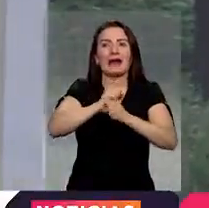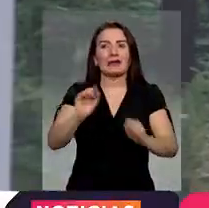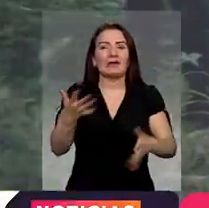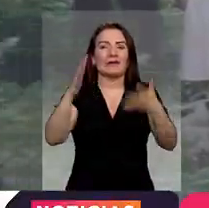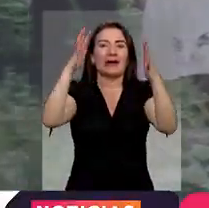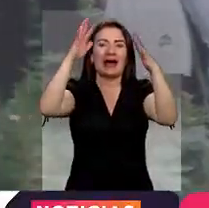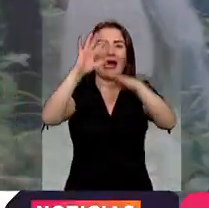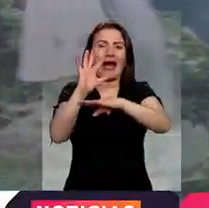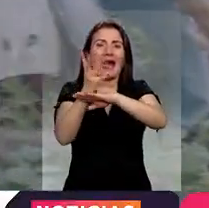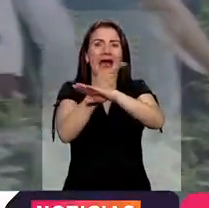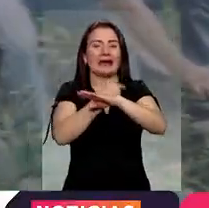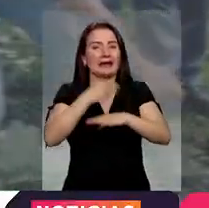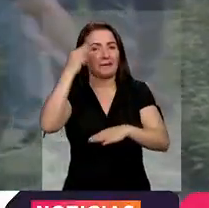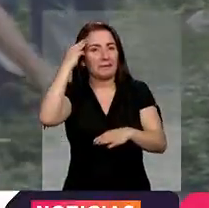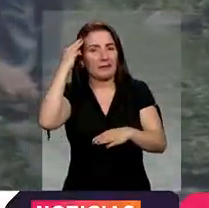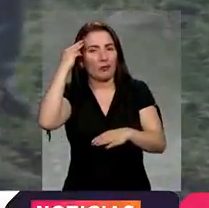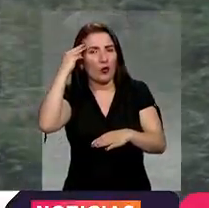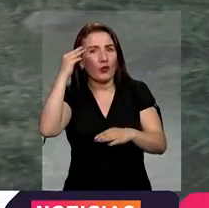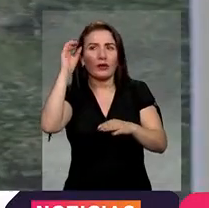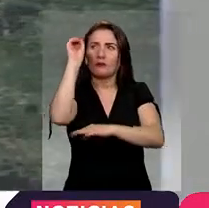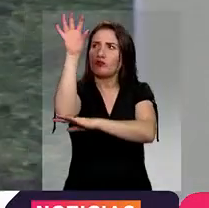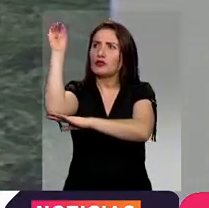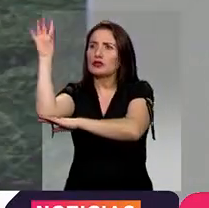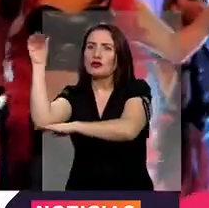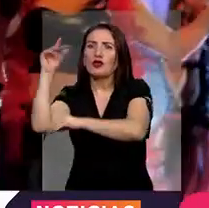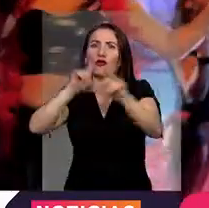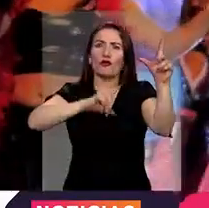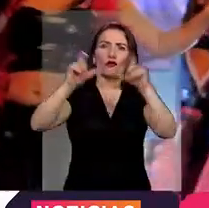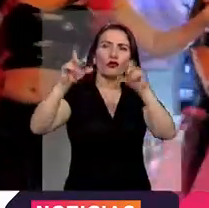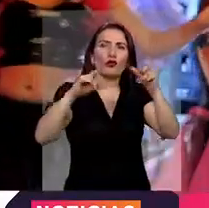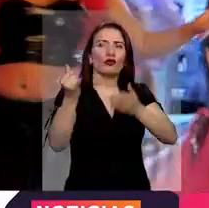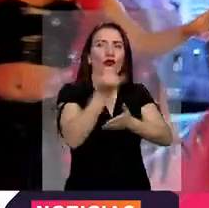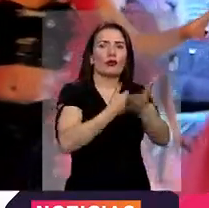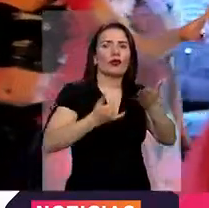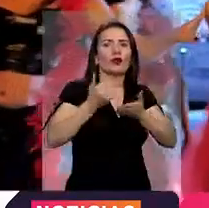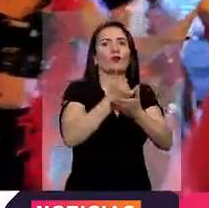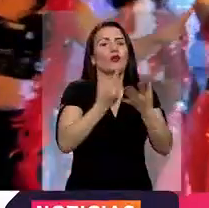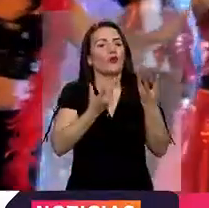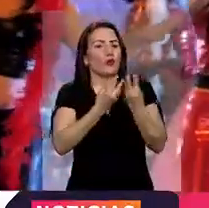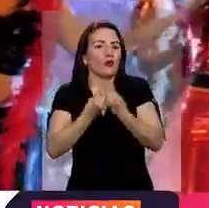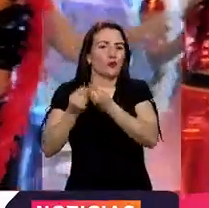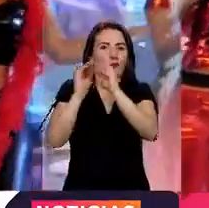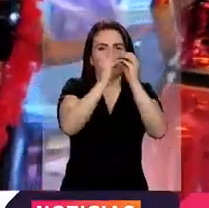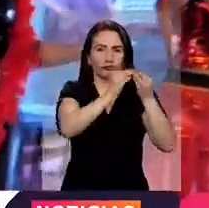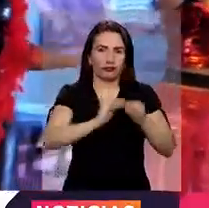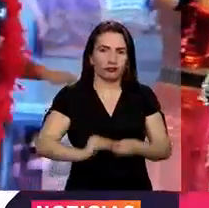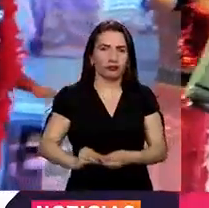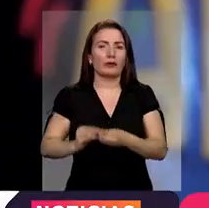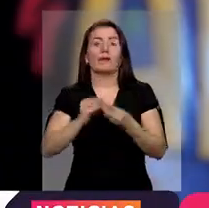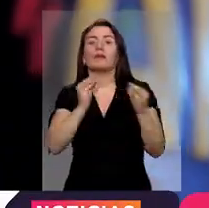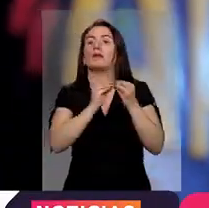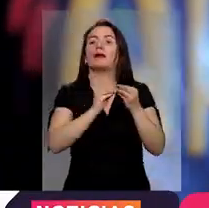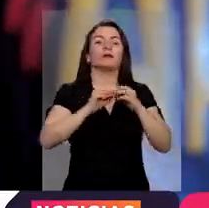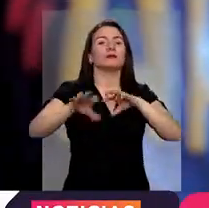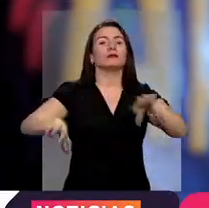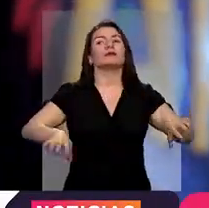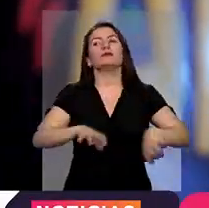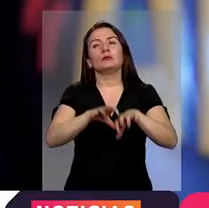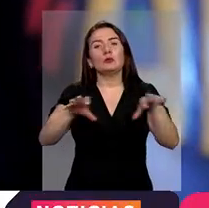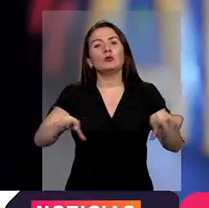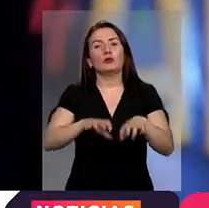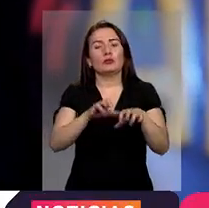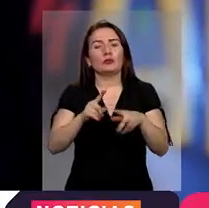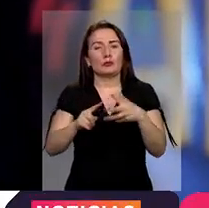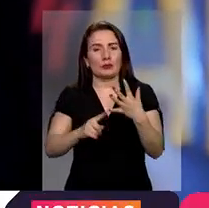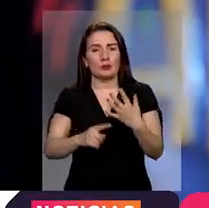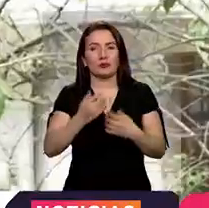arte y memoria, exposiciones de fotografía y dibujo, performance de grupos artísticos locales, laboratorios de creación, voguing